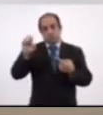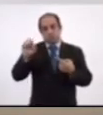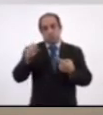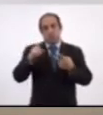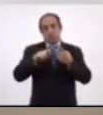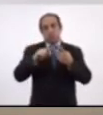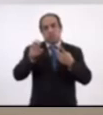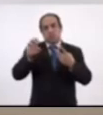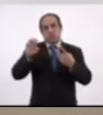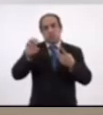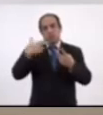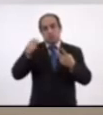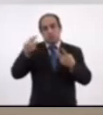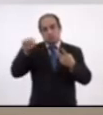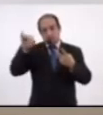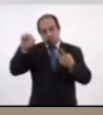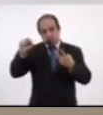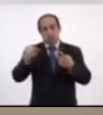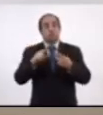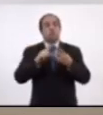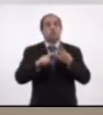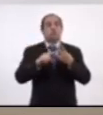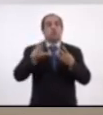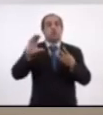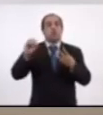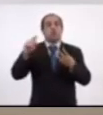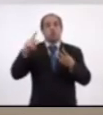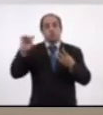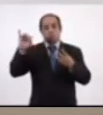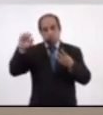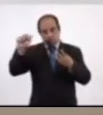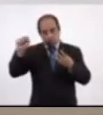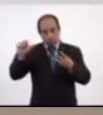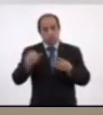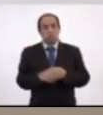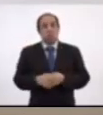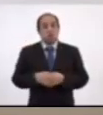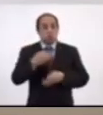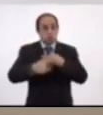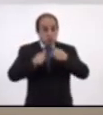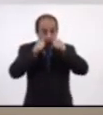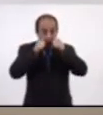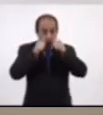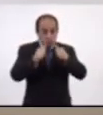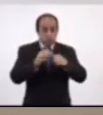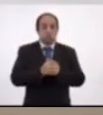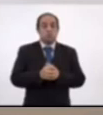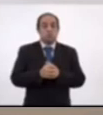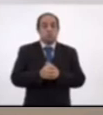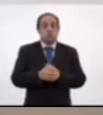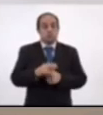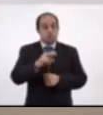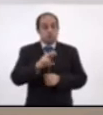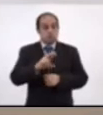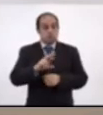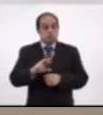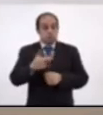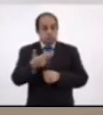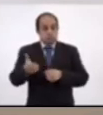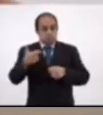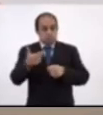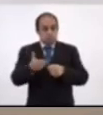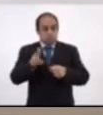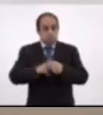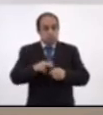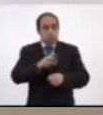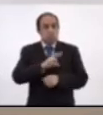colonoscopías, que entraban por urgencias y que fueron atendidos por estos hospitales privados que pues tenían